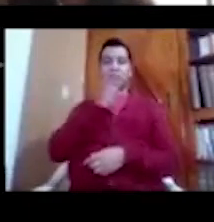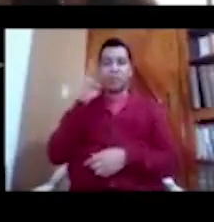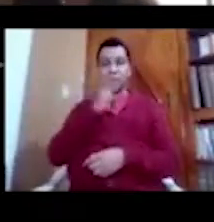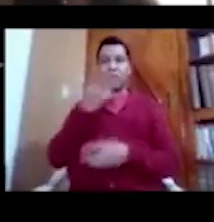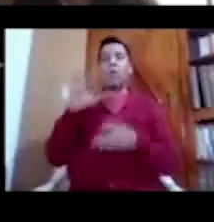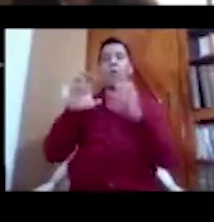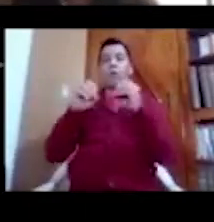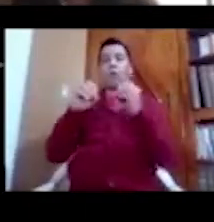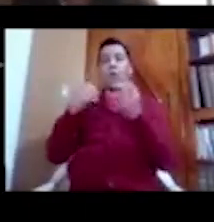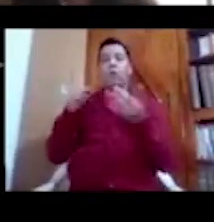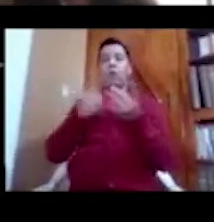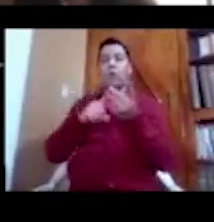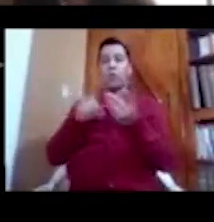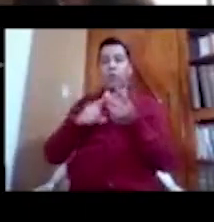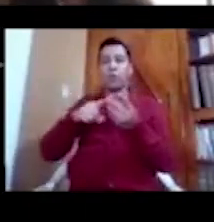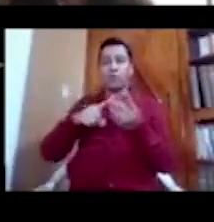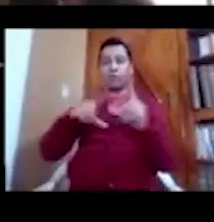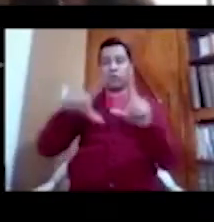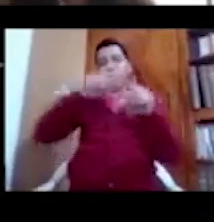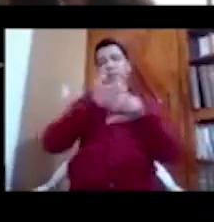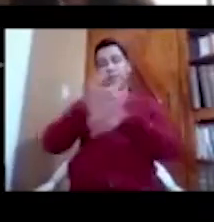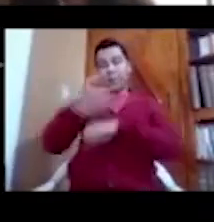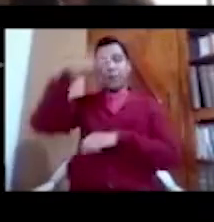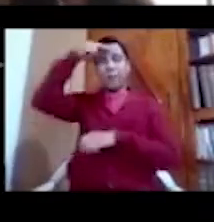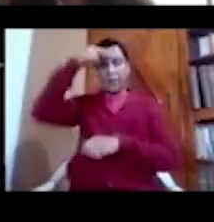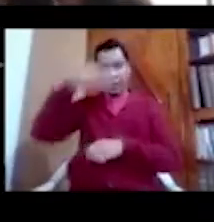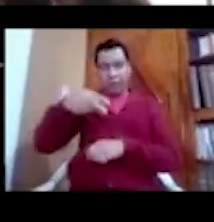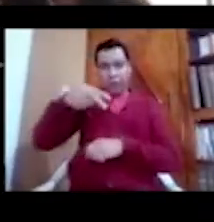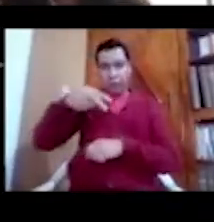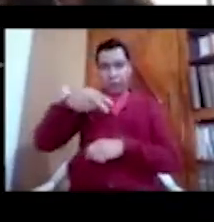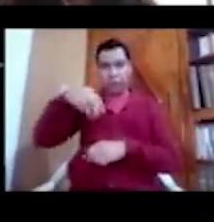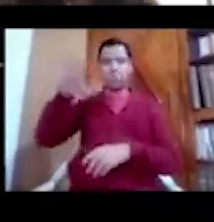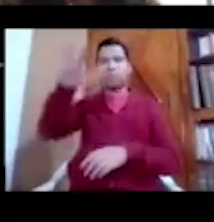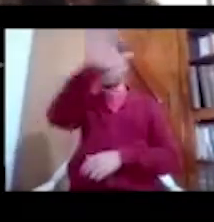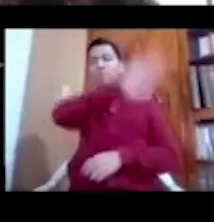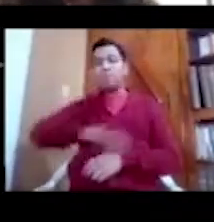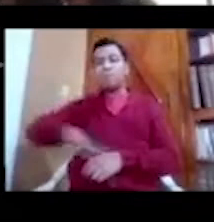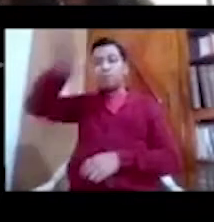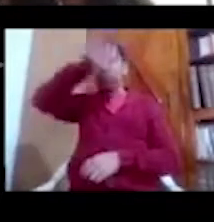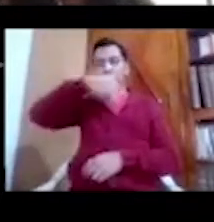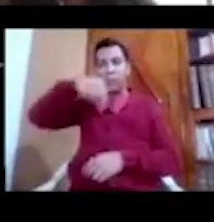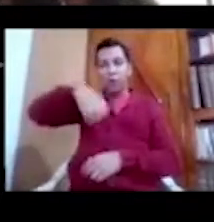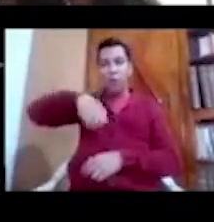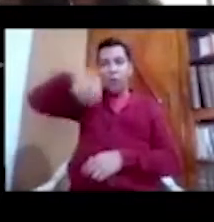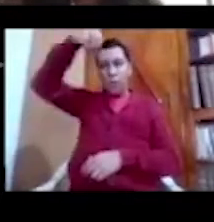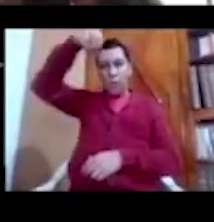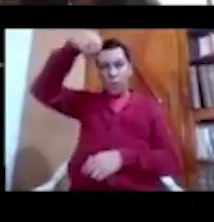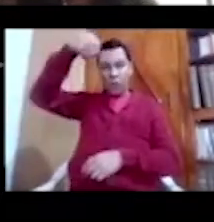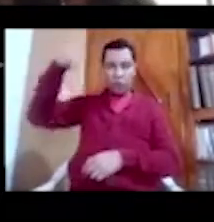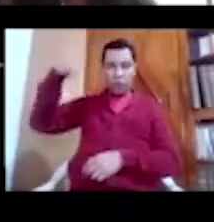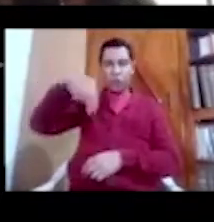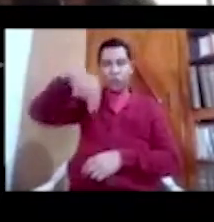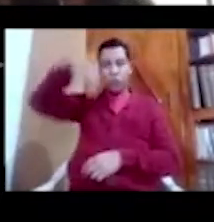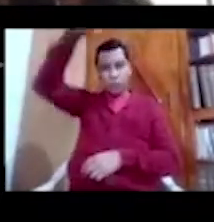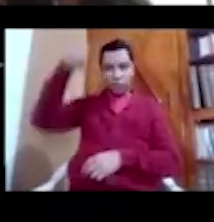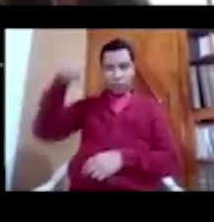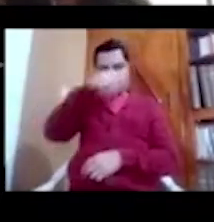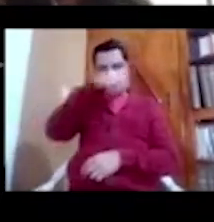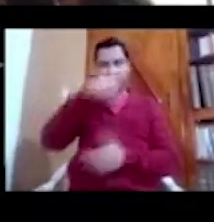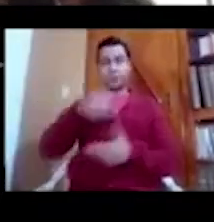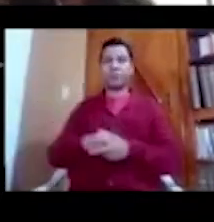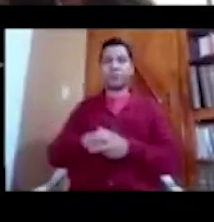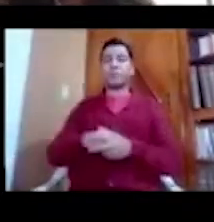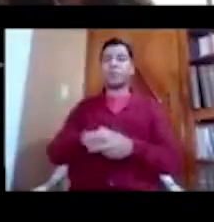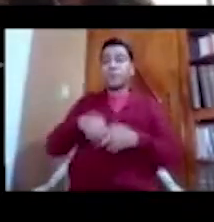el oriente del Estado de México. Entonces, estamos hablando de otro grupo donde posiblemente la expansión